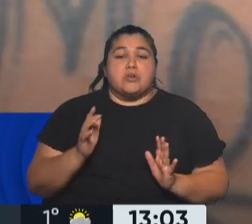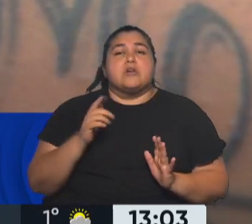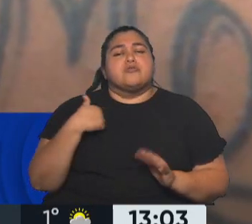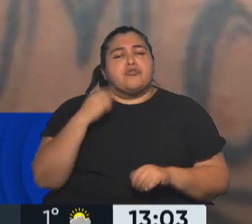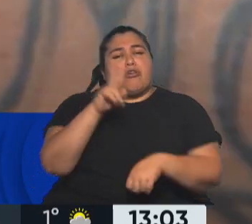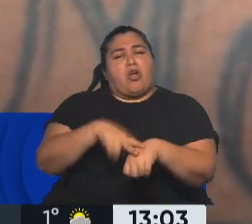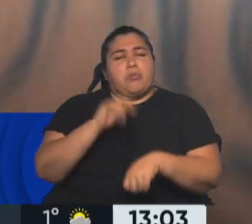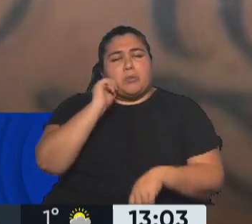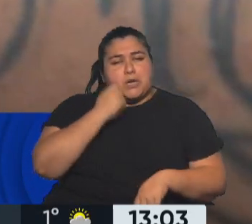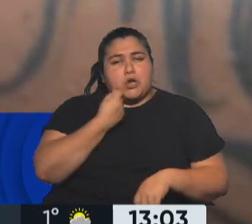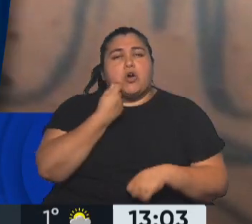recomiendo En estos casos es el tul